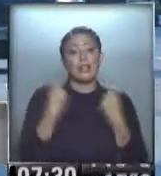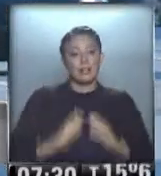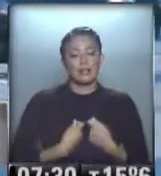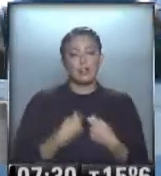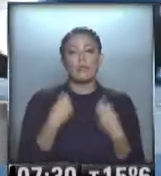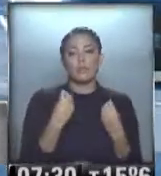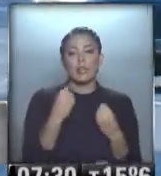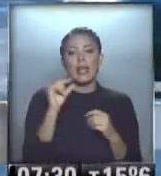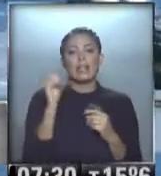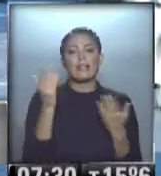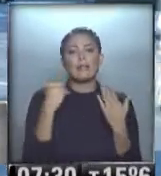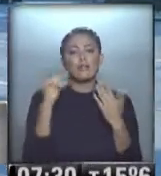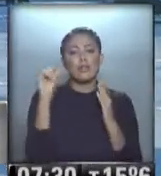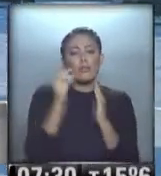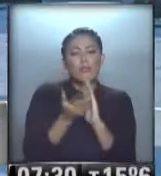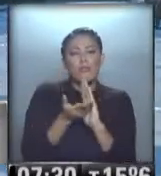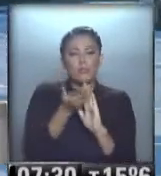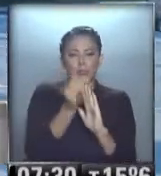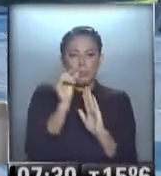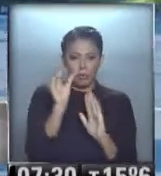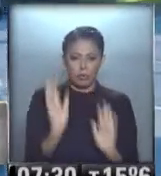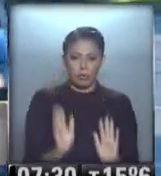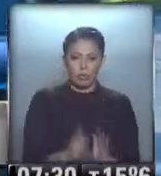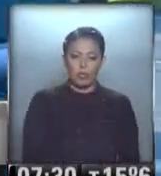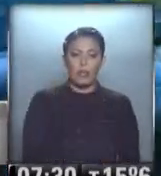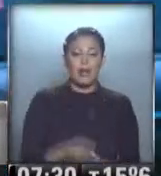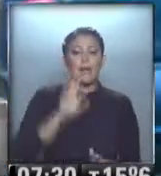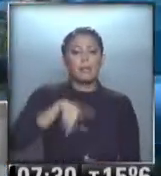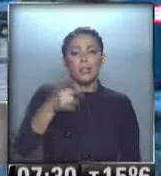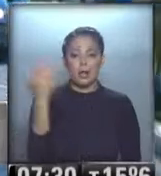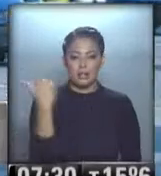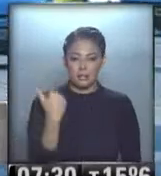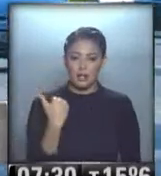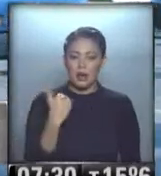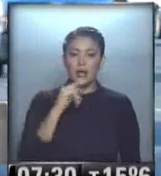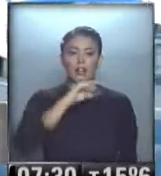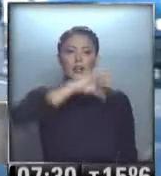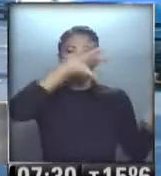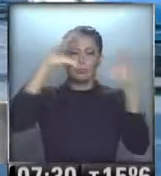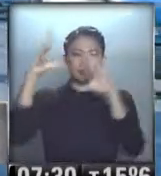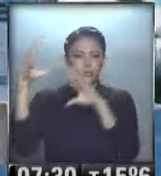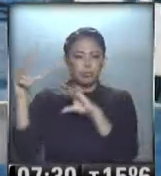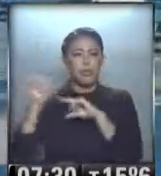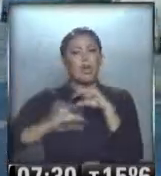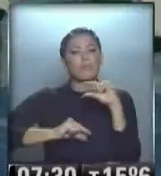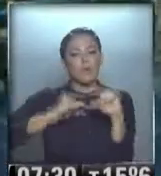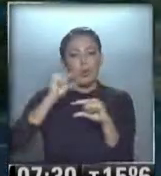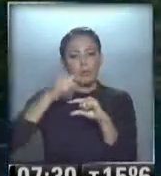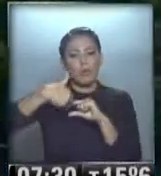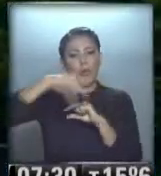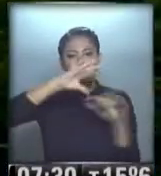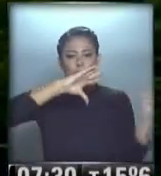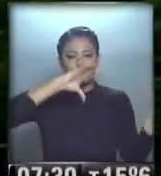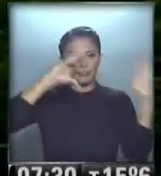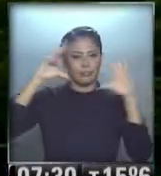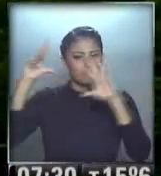va a subir la temperatura, inclusive menos que en el día de ayer, mucha nubosidad que de a poco va a ir aumentando